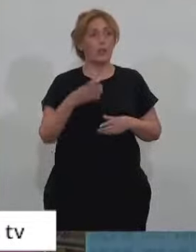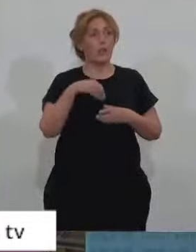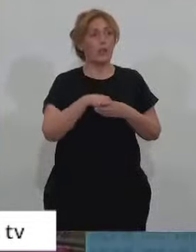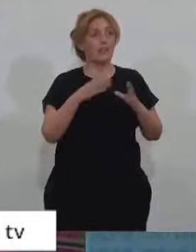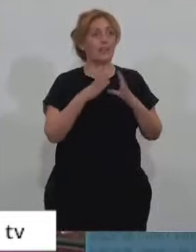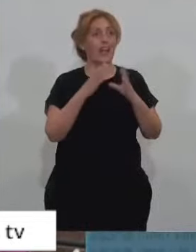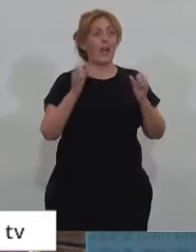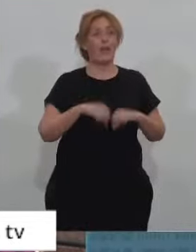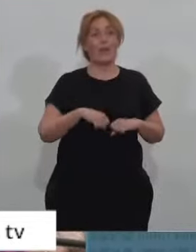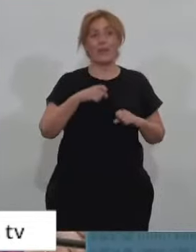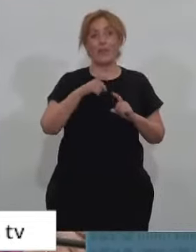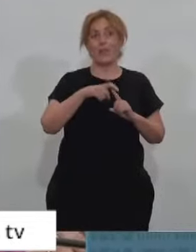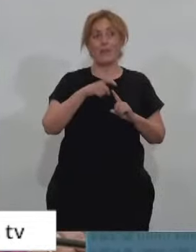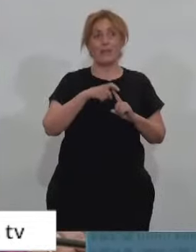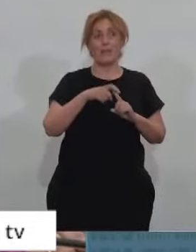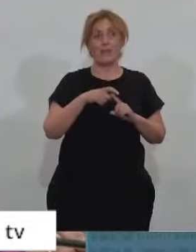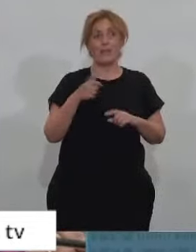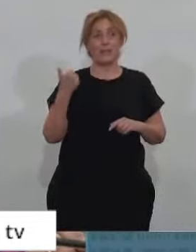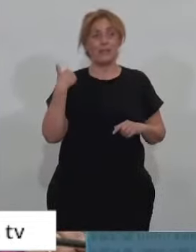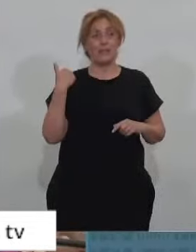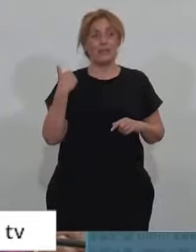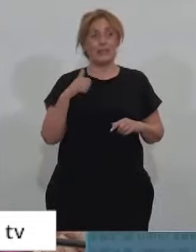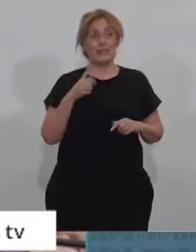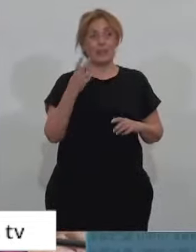de 2023, no en el del 2018.